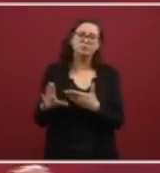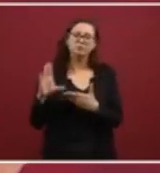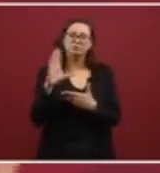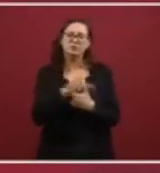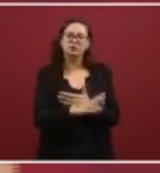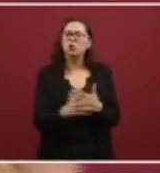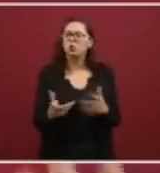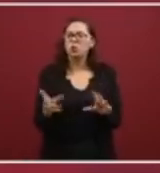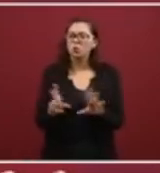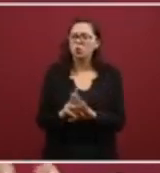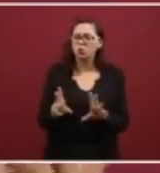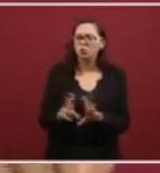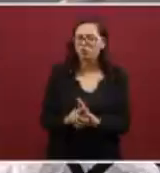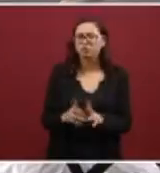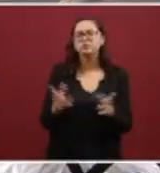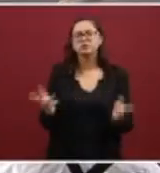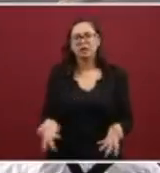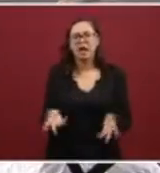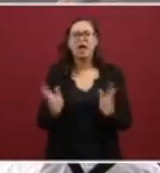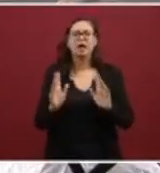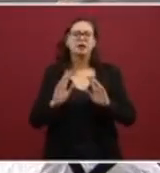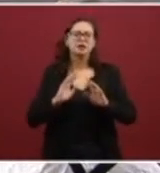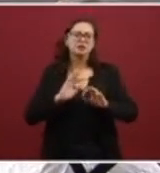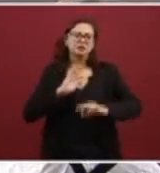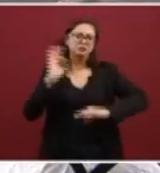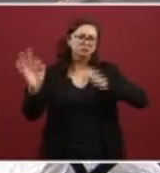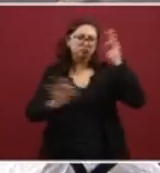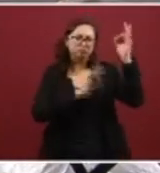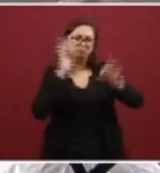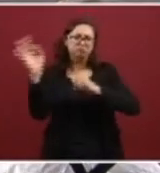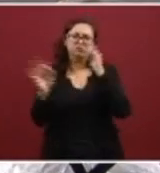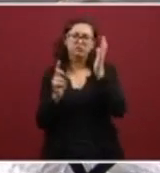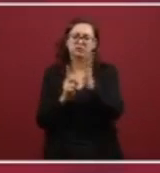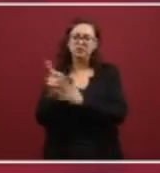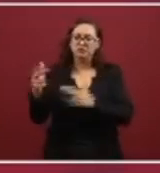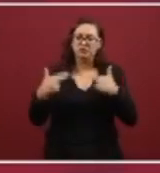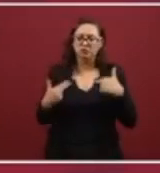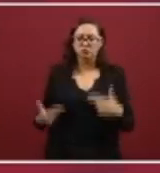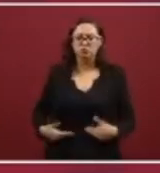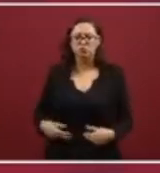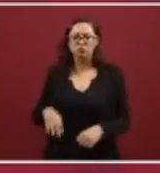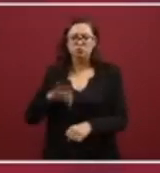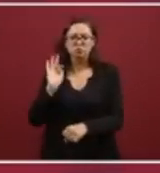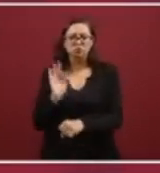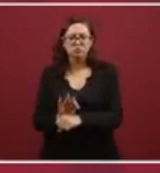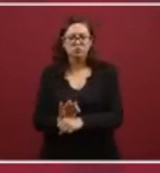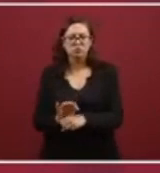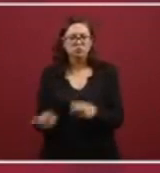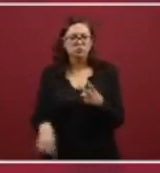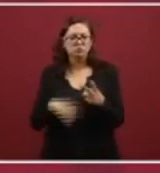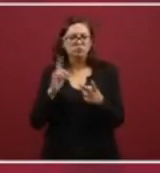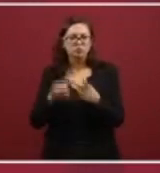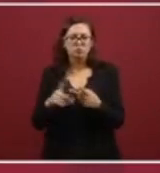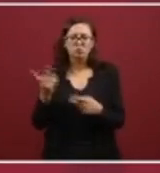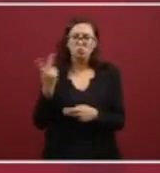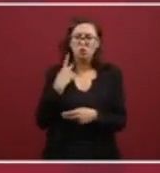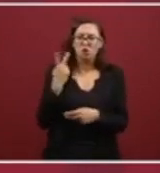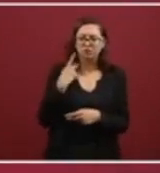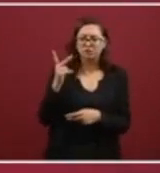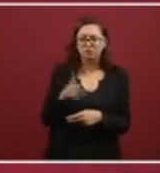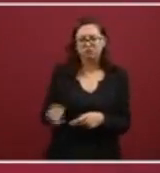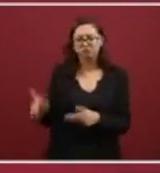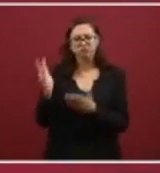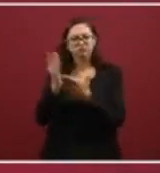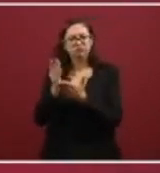diversas maneras, desde campañas que están ya en curso en favor de los derechos humanos hasta acciones de política pública. Lo que vamos a hacer es